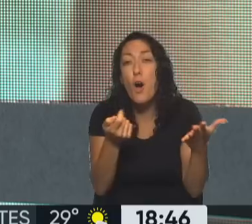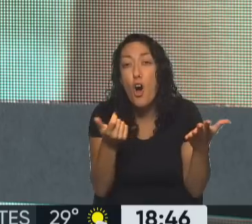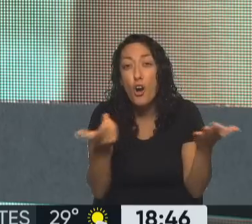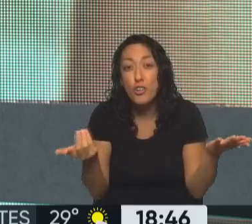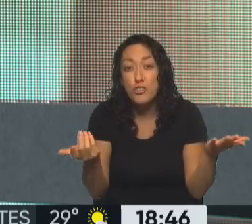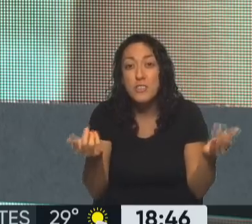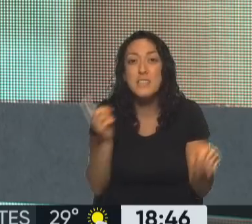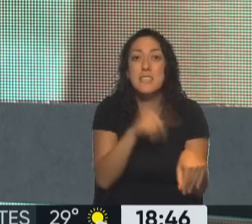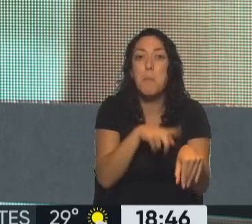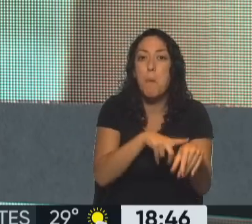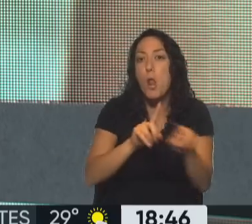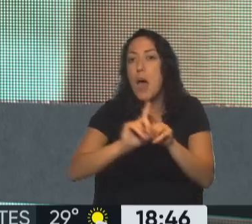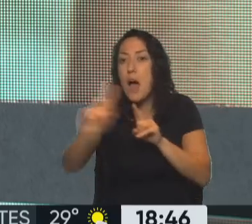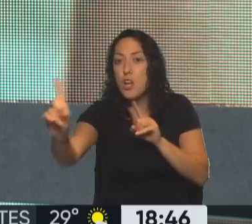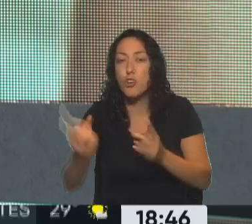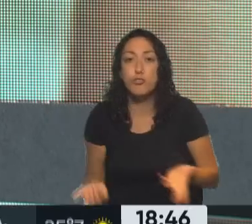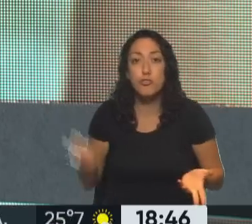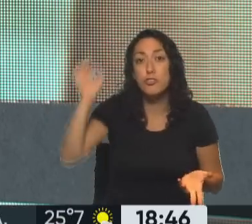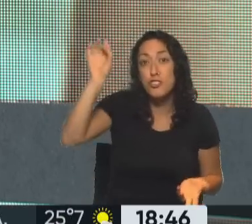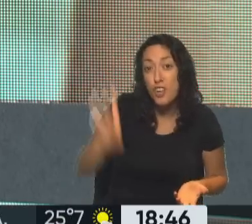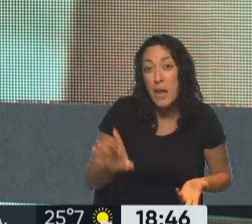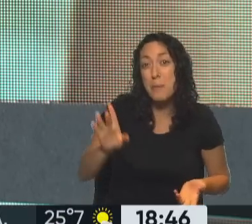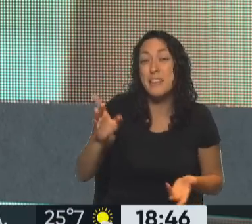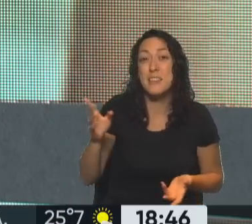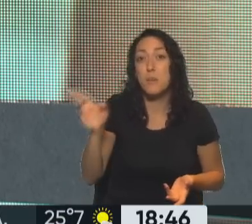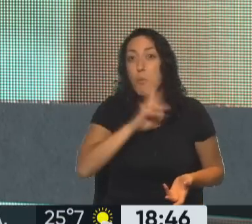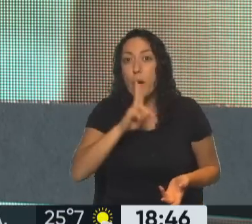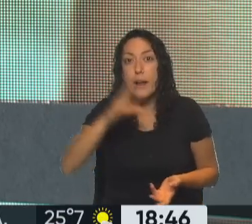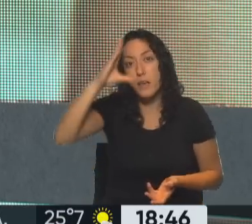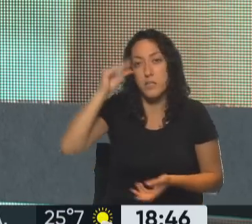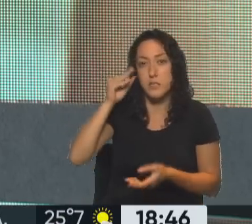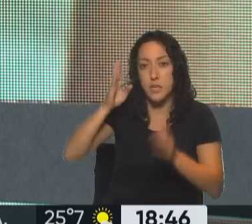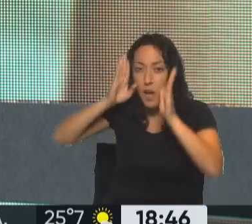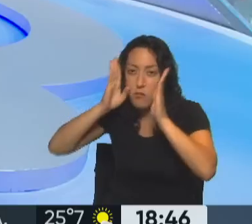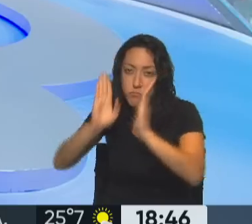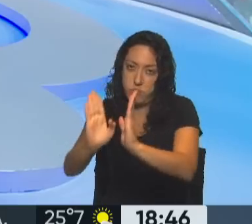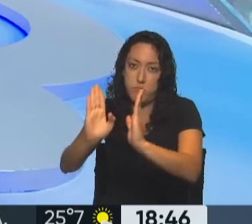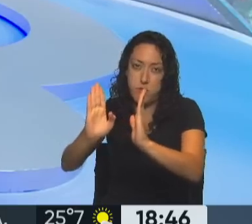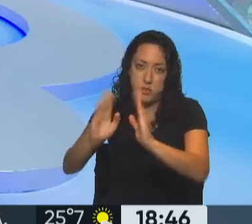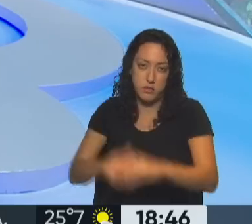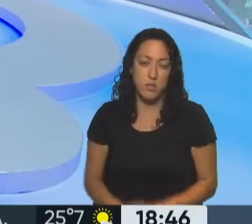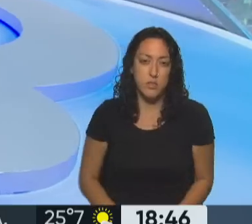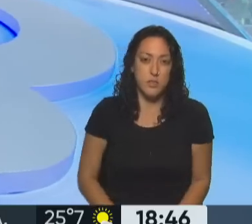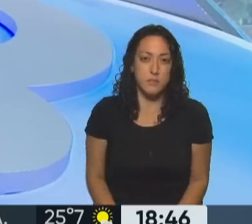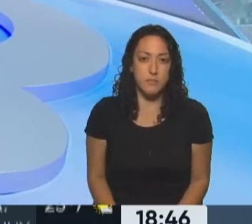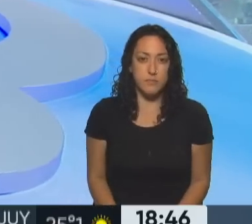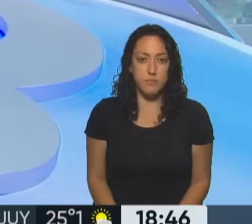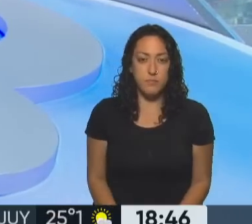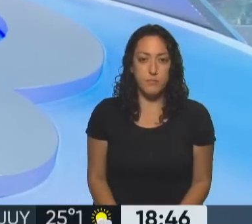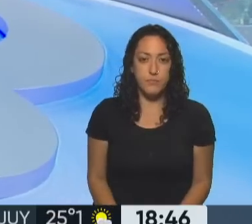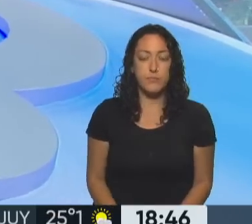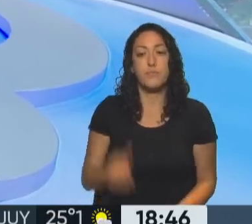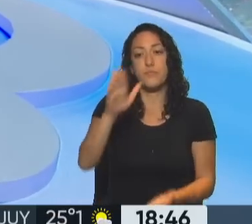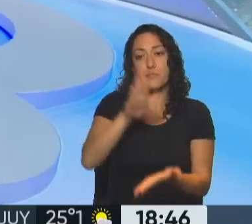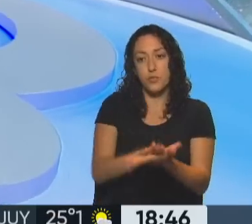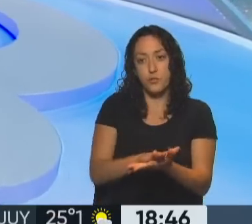en el tiempo este tipo de violencia solamente con mujeres y con Cristina en particular. Por supuesto. En el caso de la publicación